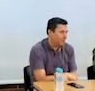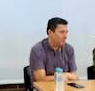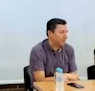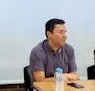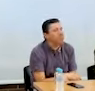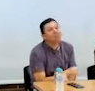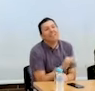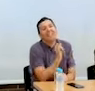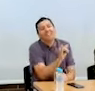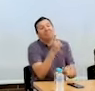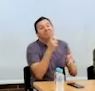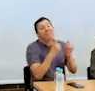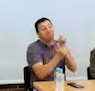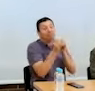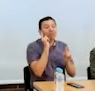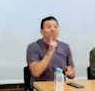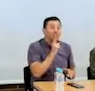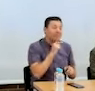y responsable del curso de